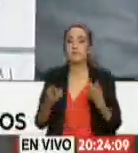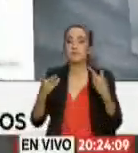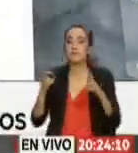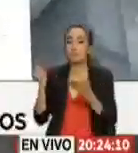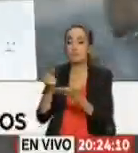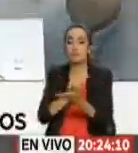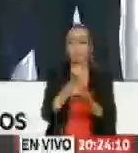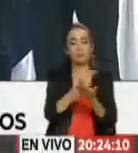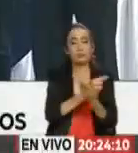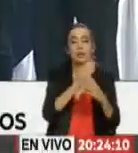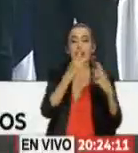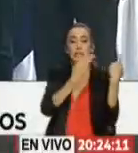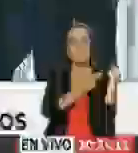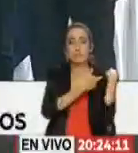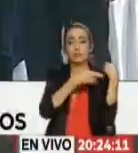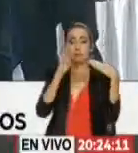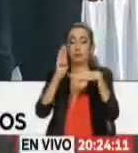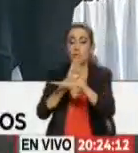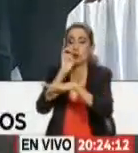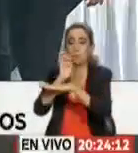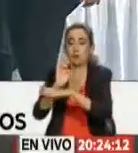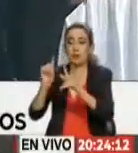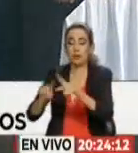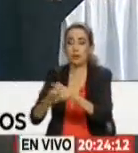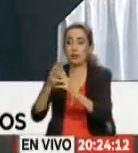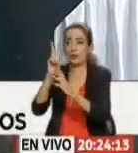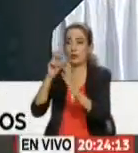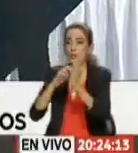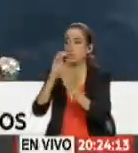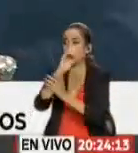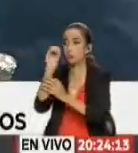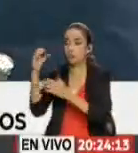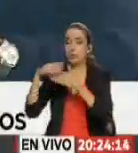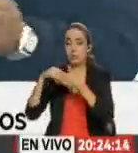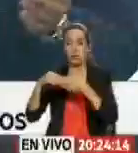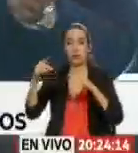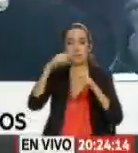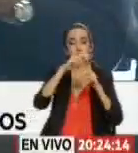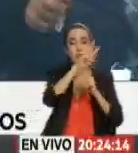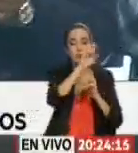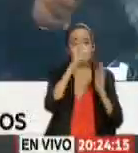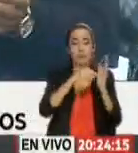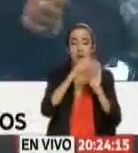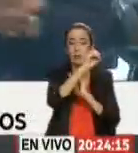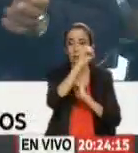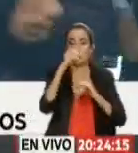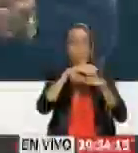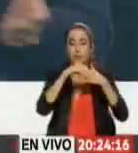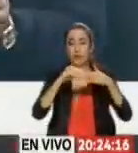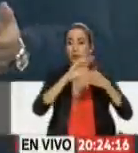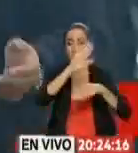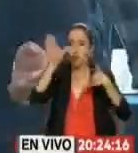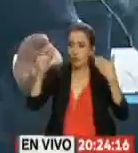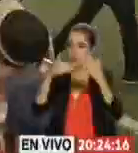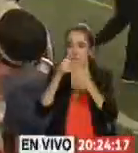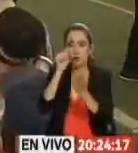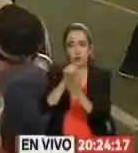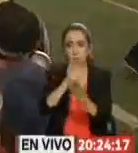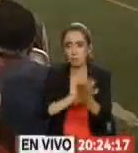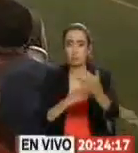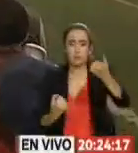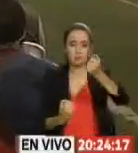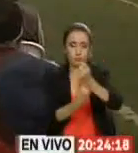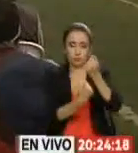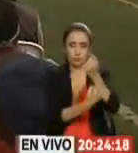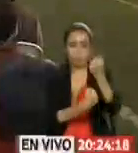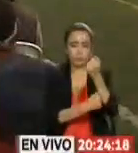gestionados por Banecuador en montos que van desde los $2.000 hasta $20.000. Todos destinados al fortalecimiento del sector agropecuario en este